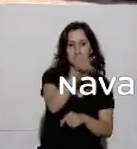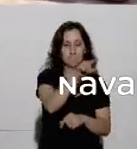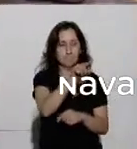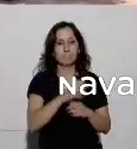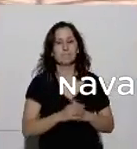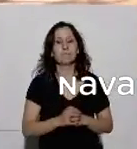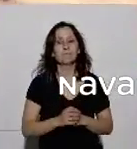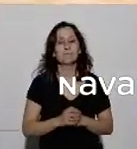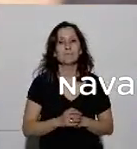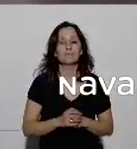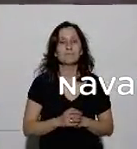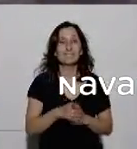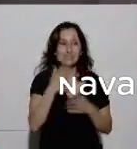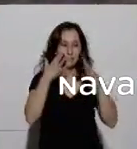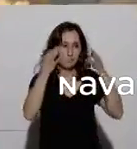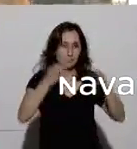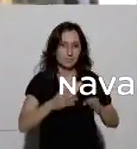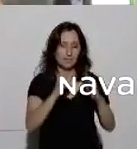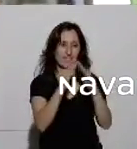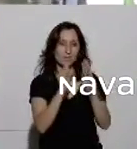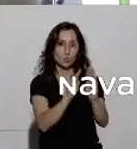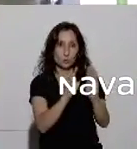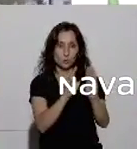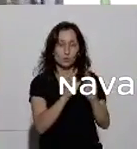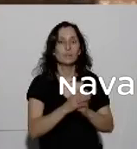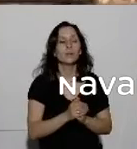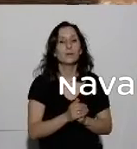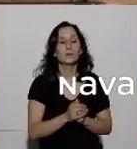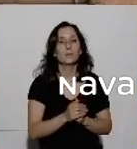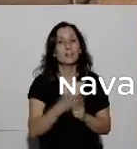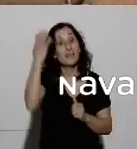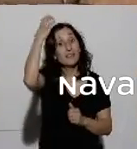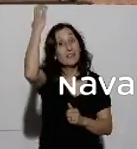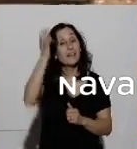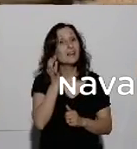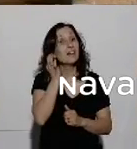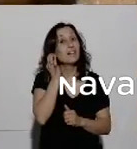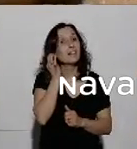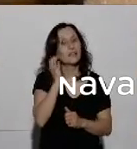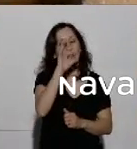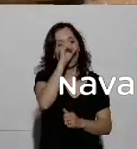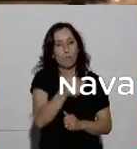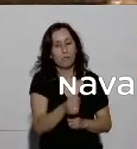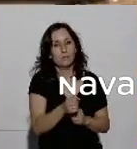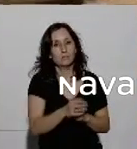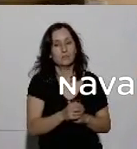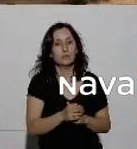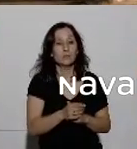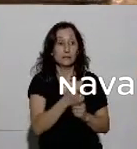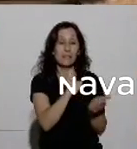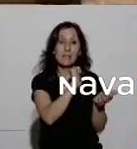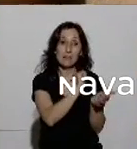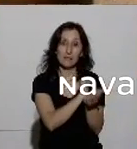es esa de la casa auténtica de Graciana Barrenechea, de la reina de los aquelarres, que murió en la